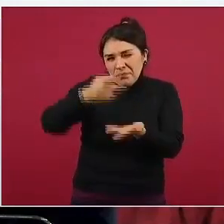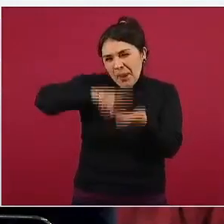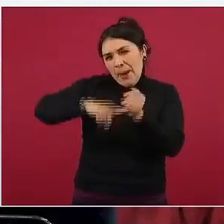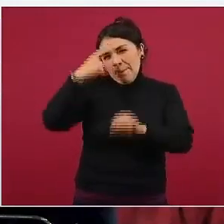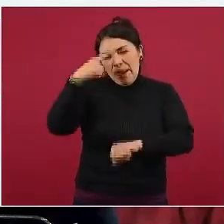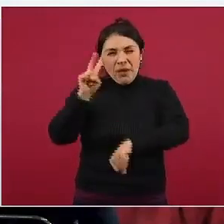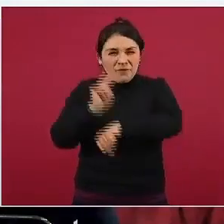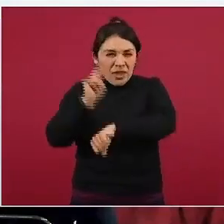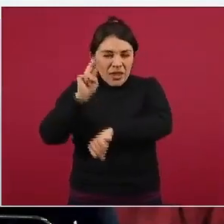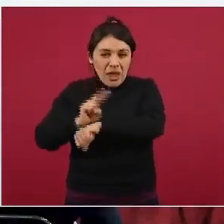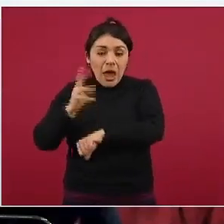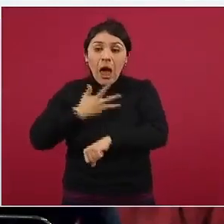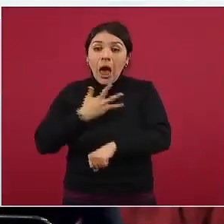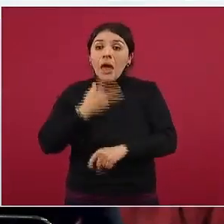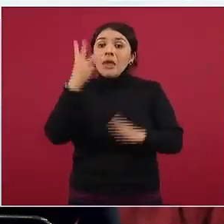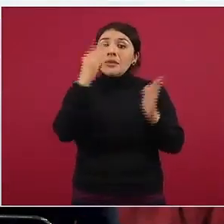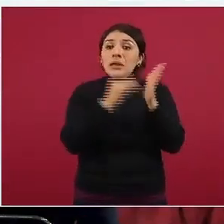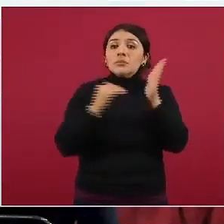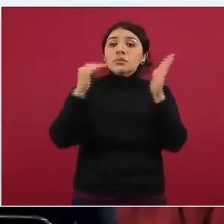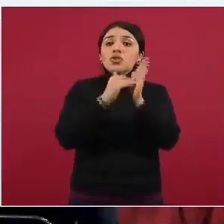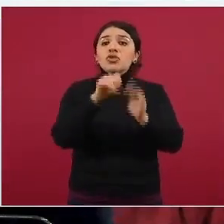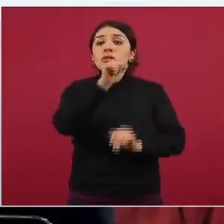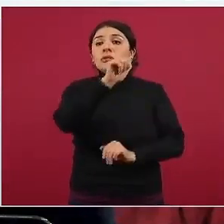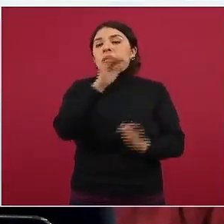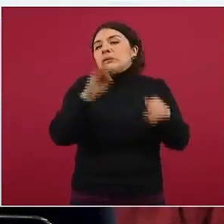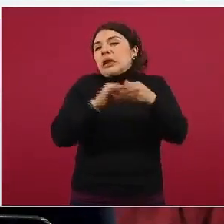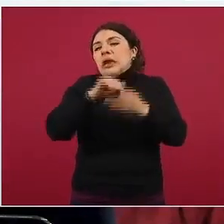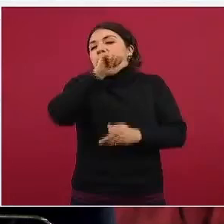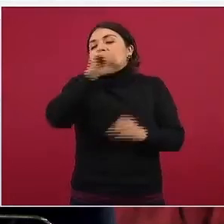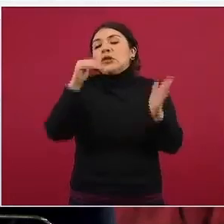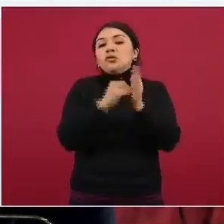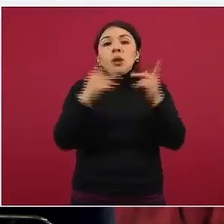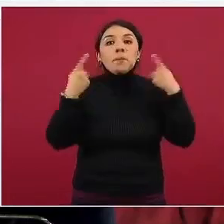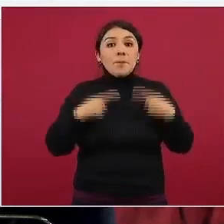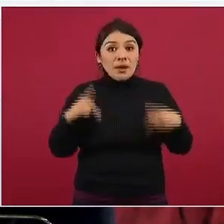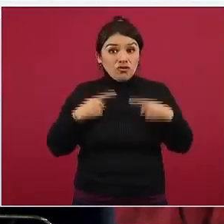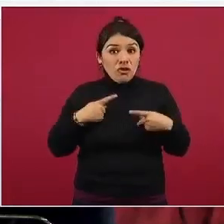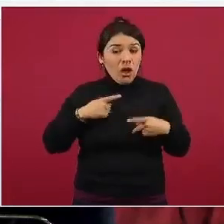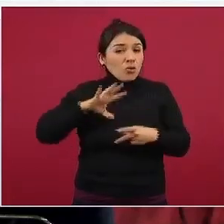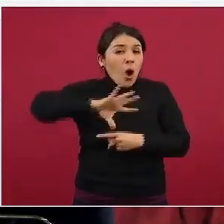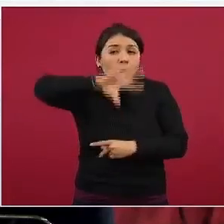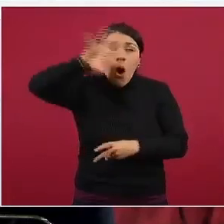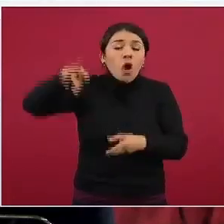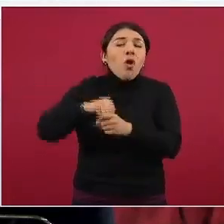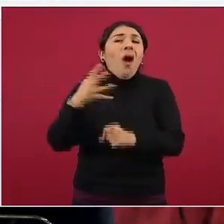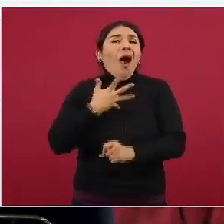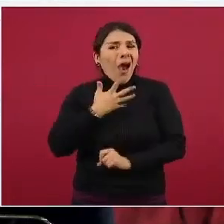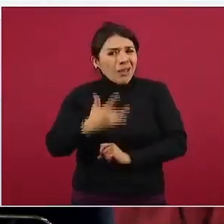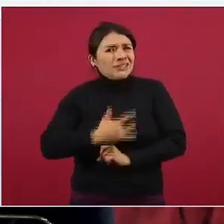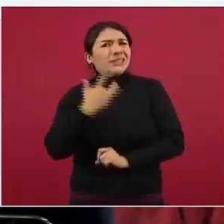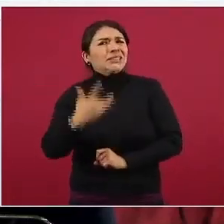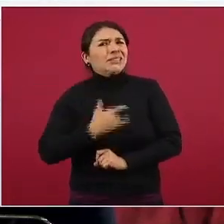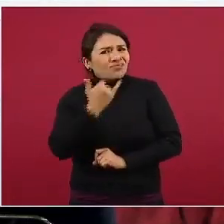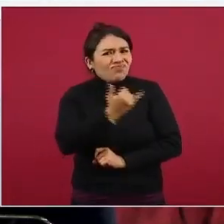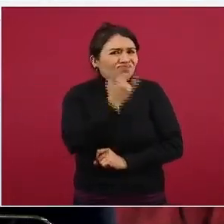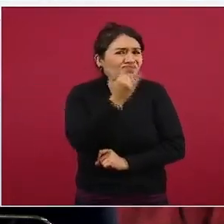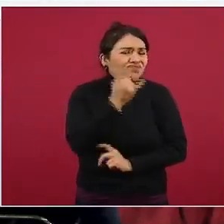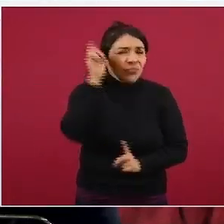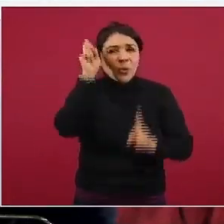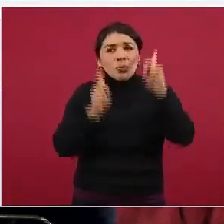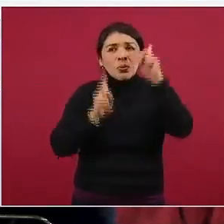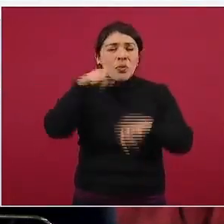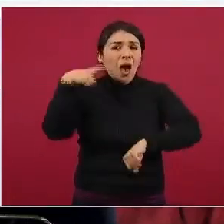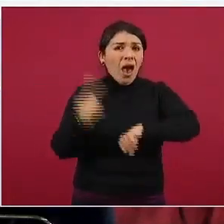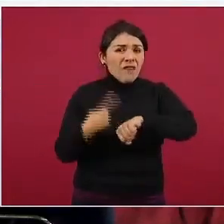epidemiológica ya casi 3.600.000 personas, todas ellas con un cuadro sintomático, con un cuadro